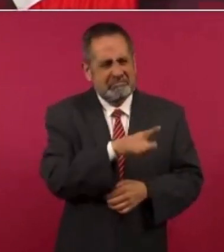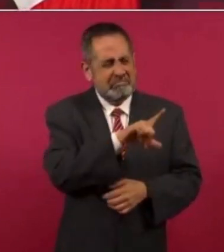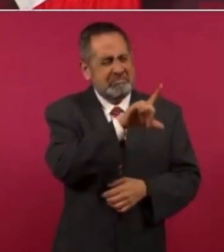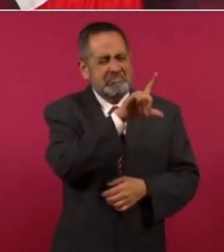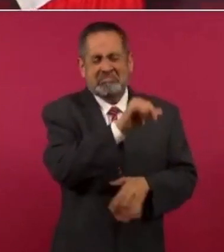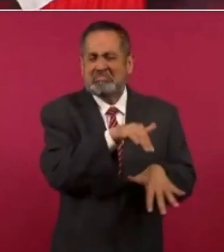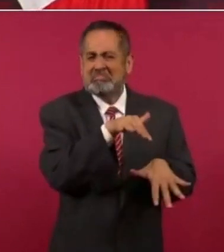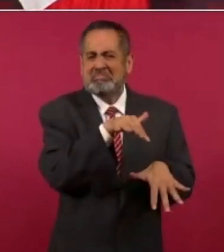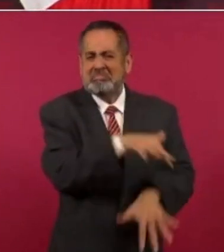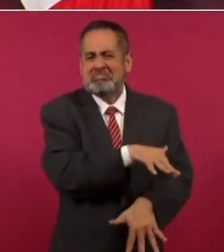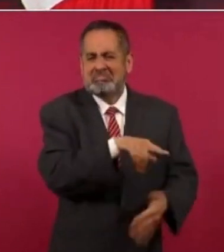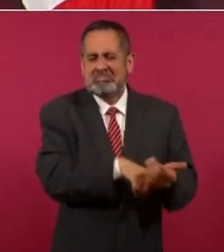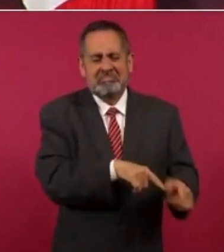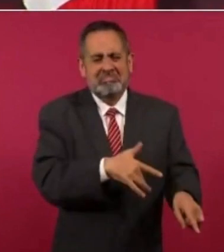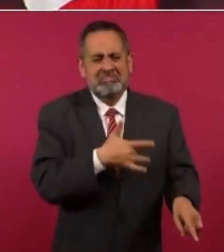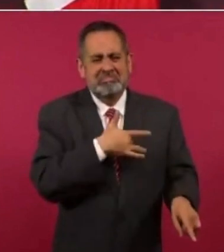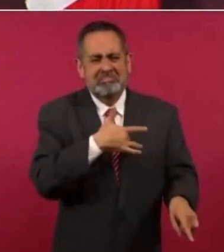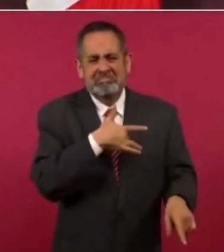miserable.